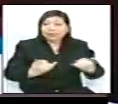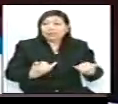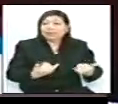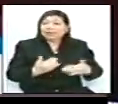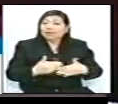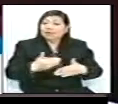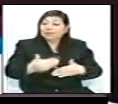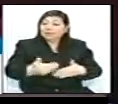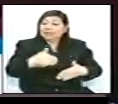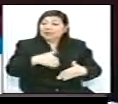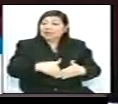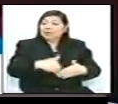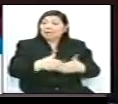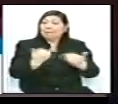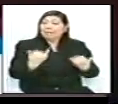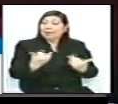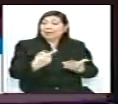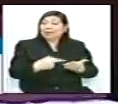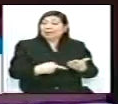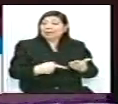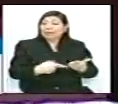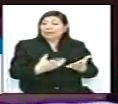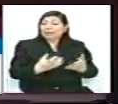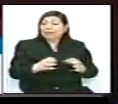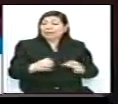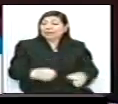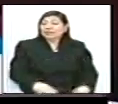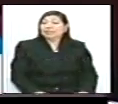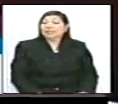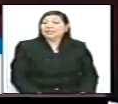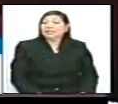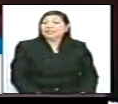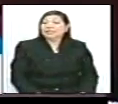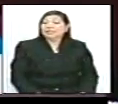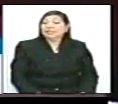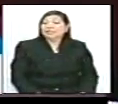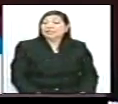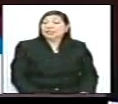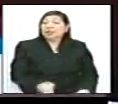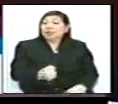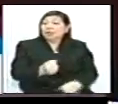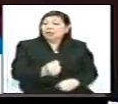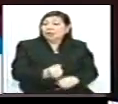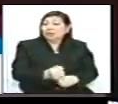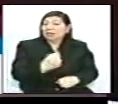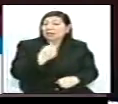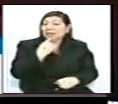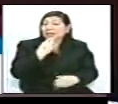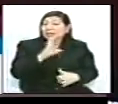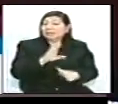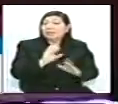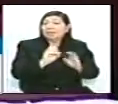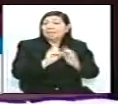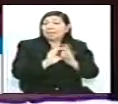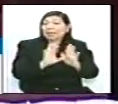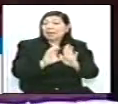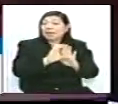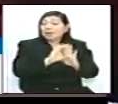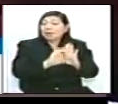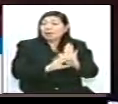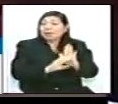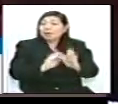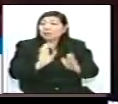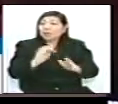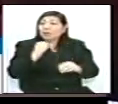el adelanto de elecciones, para eso es que se quiere hacer, ¿no? Ir contra lo que establece claramente la Constitución,